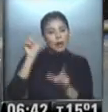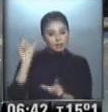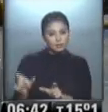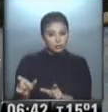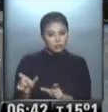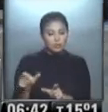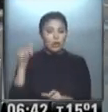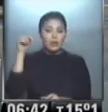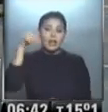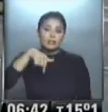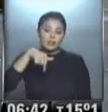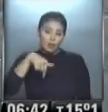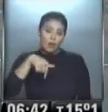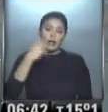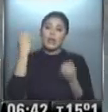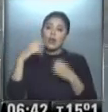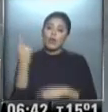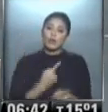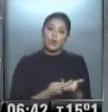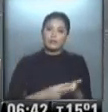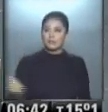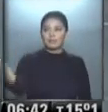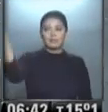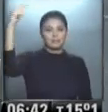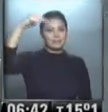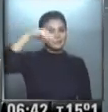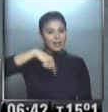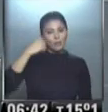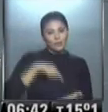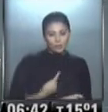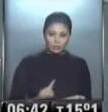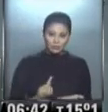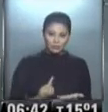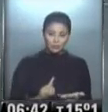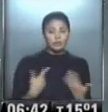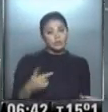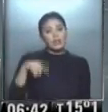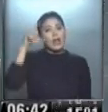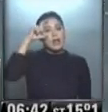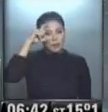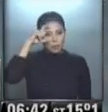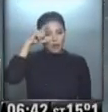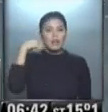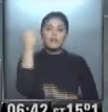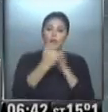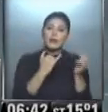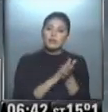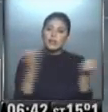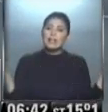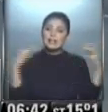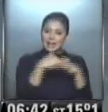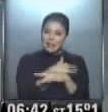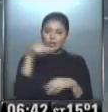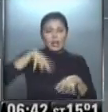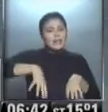está eligiendo este día para volver del fin de semana largo. Emanuel Prieto, el tránsito en este momento, aunque sea